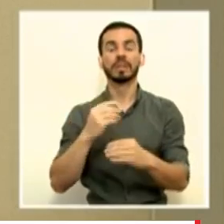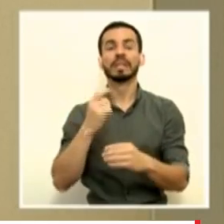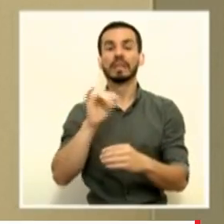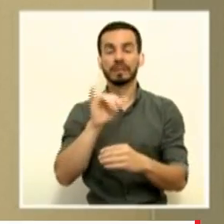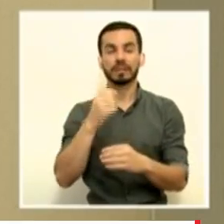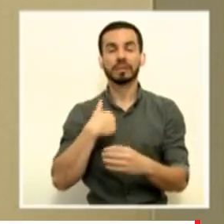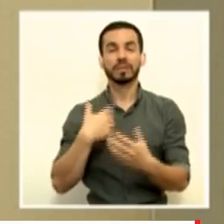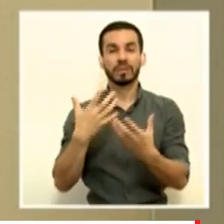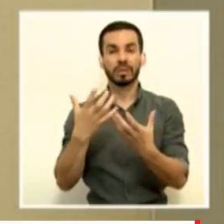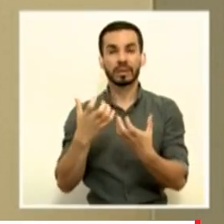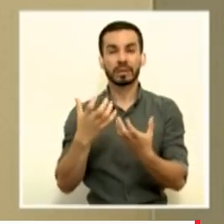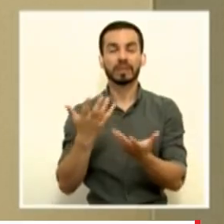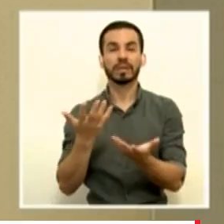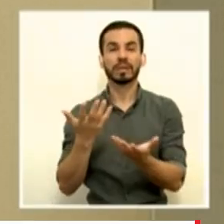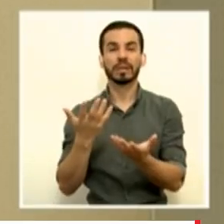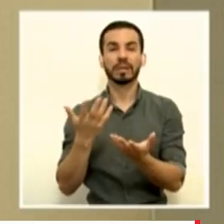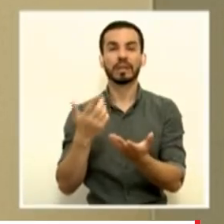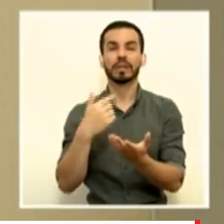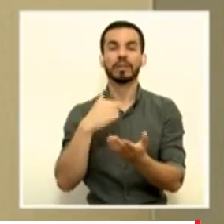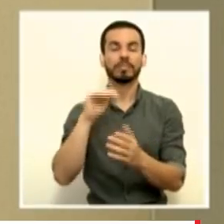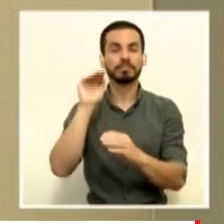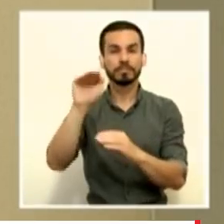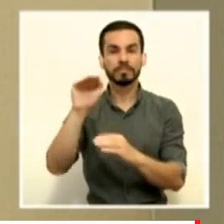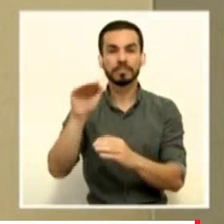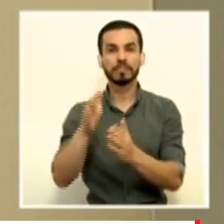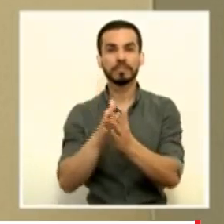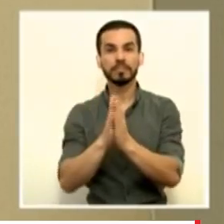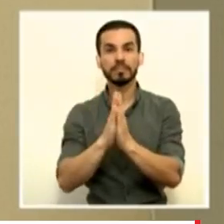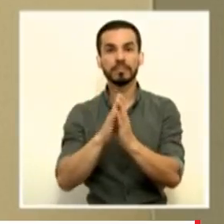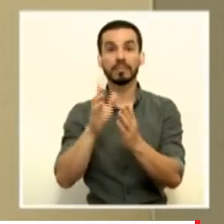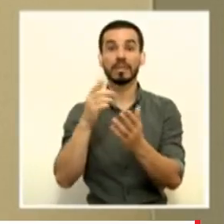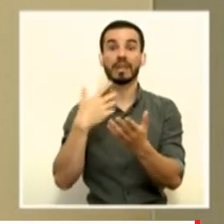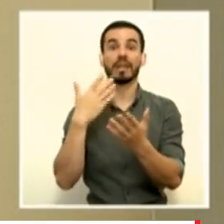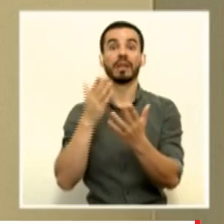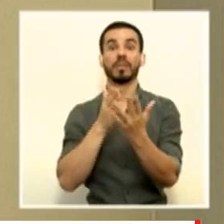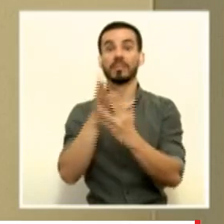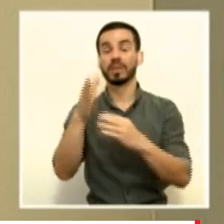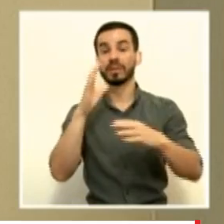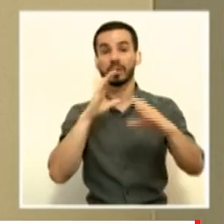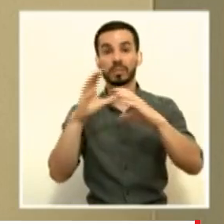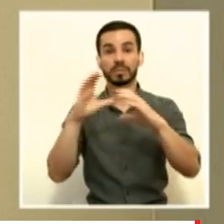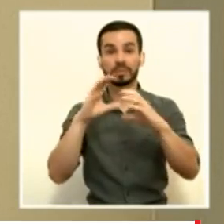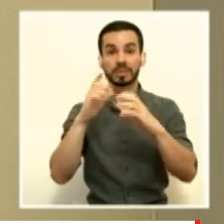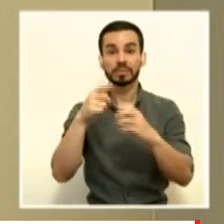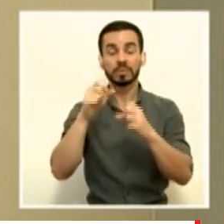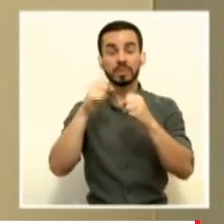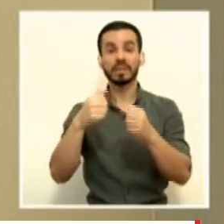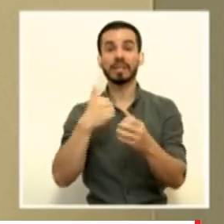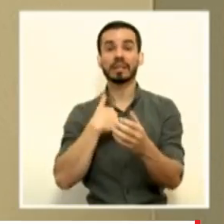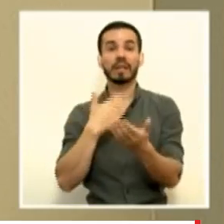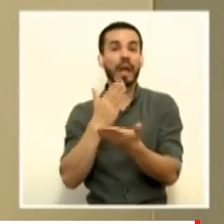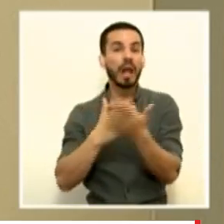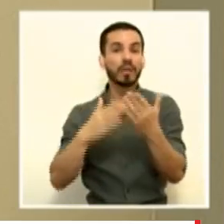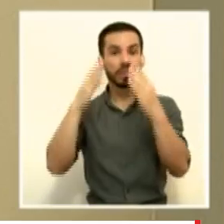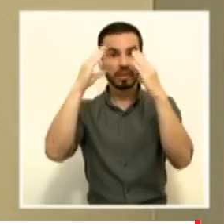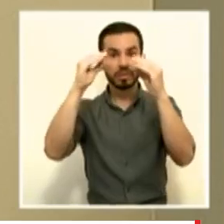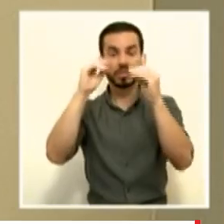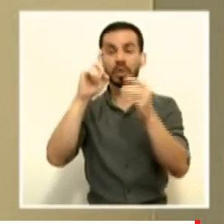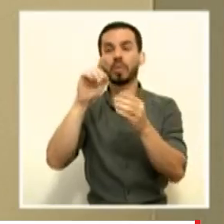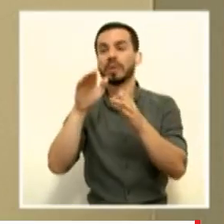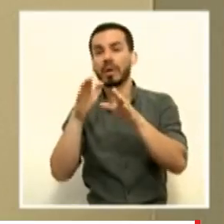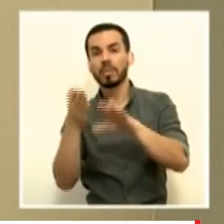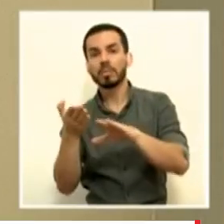yo quiero hacer un llamado de que los medios de comunicación eventualmente podrían tener alguna información sobre